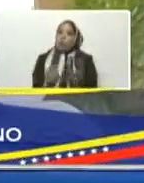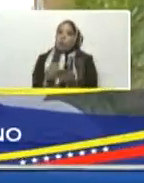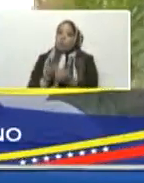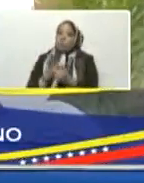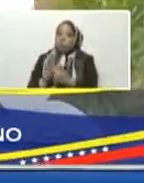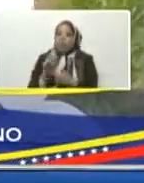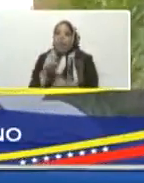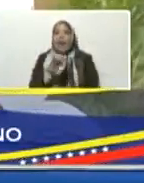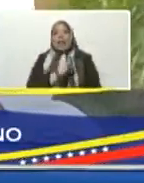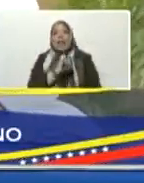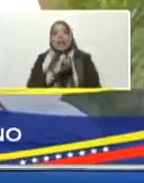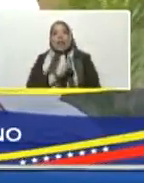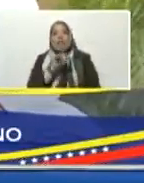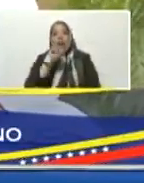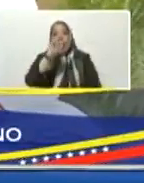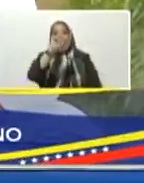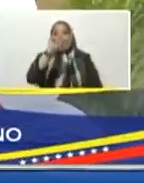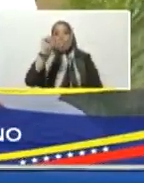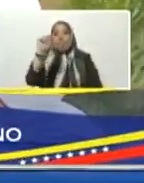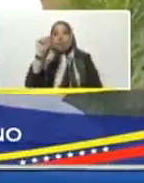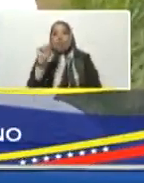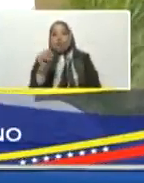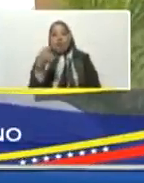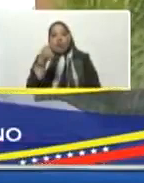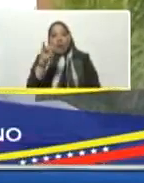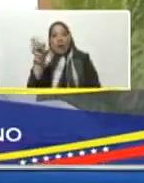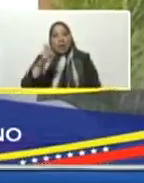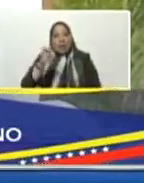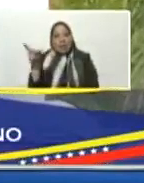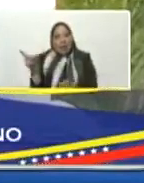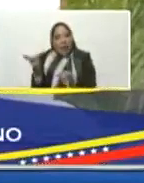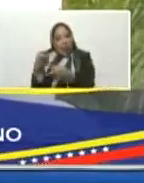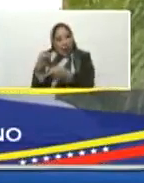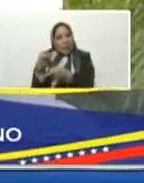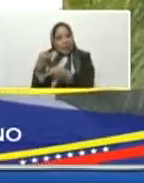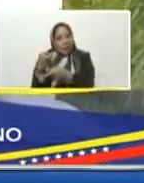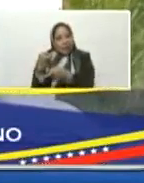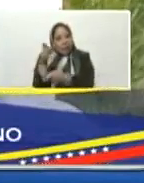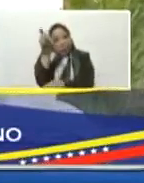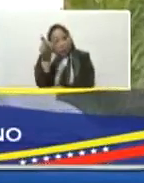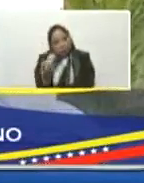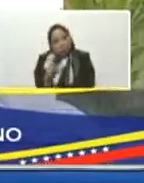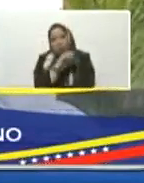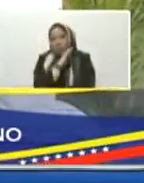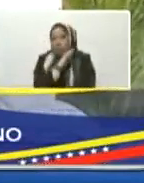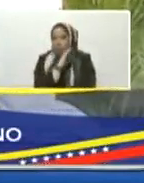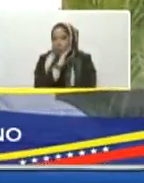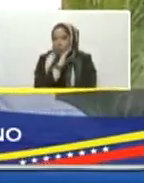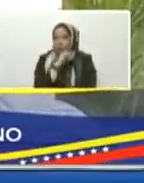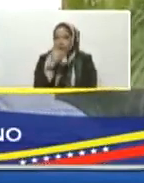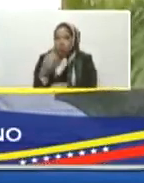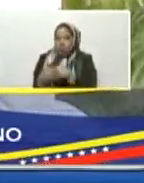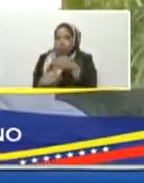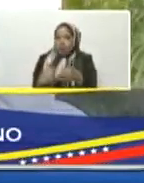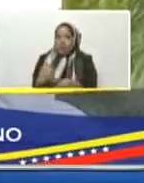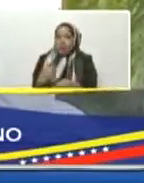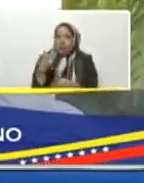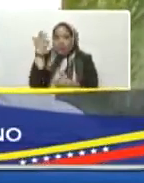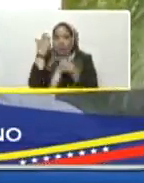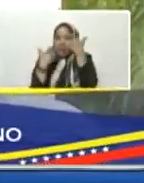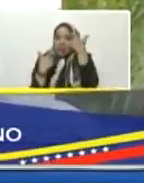poder identificar los puntos de las radiaciones. El oncológico, presidente, se recuperó en su